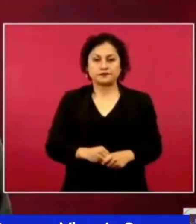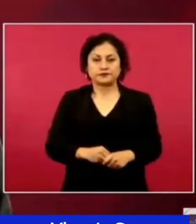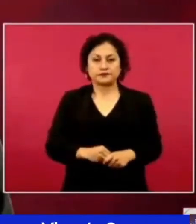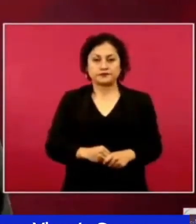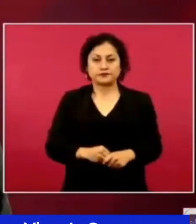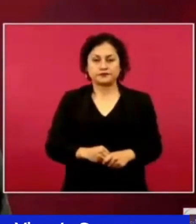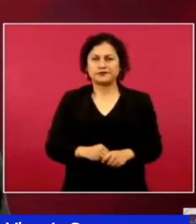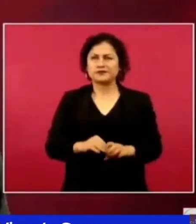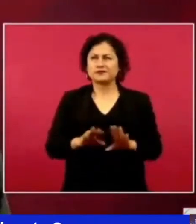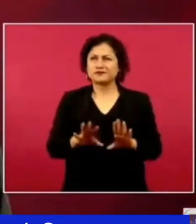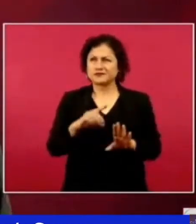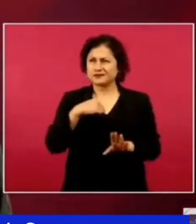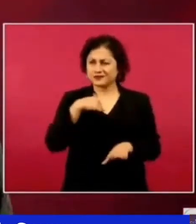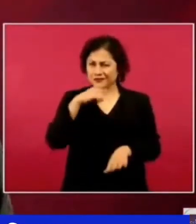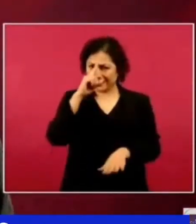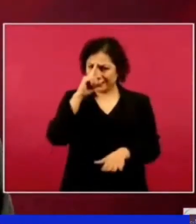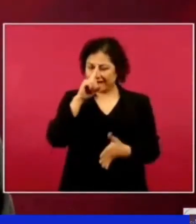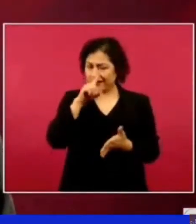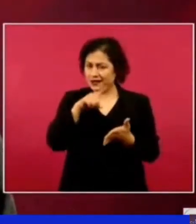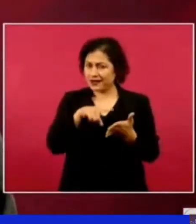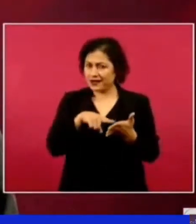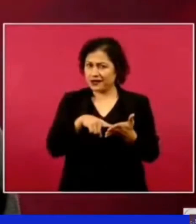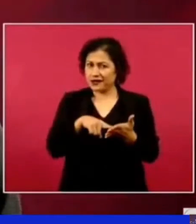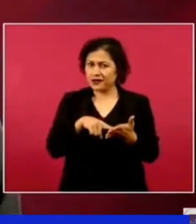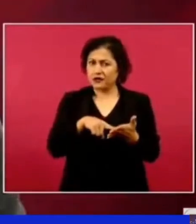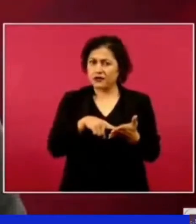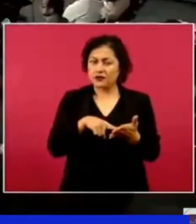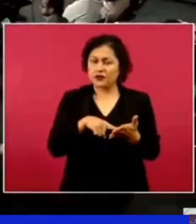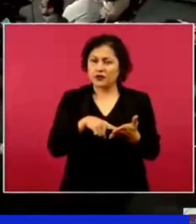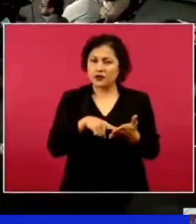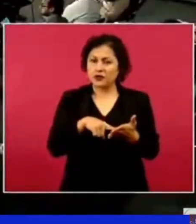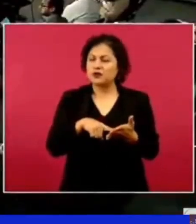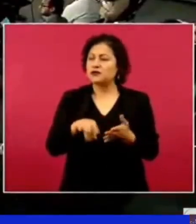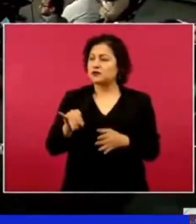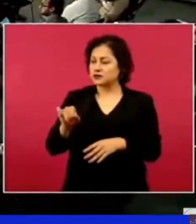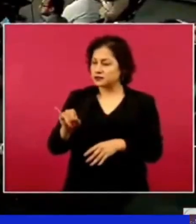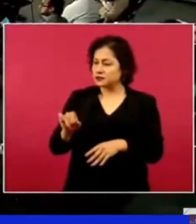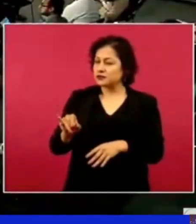Creo que había algo, sí,